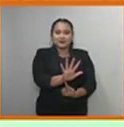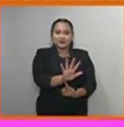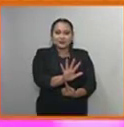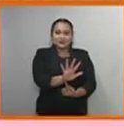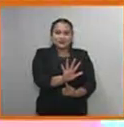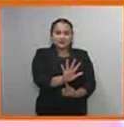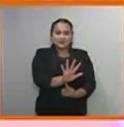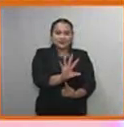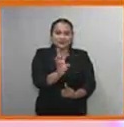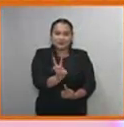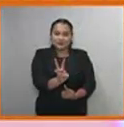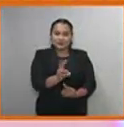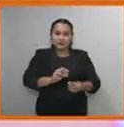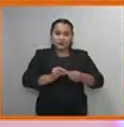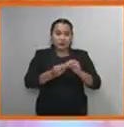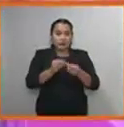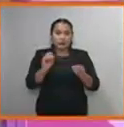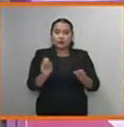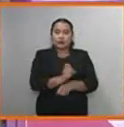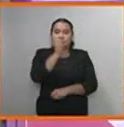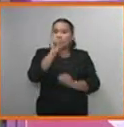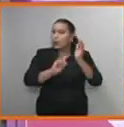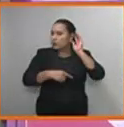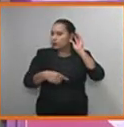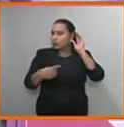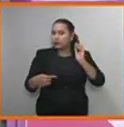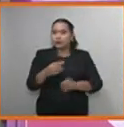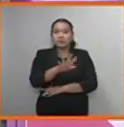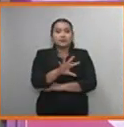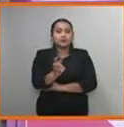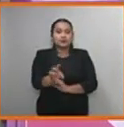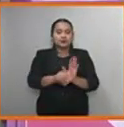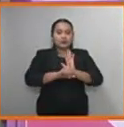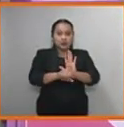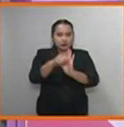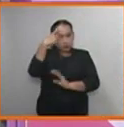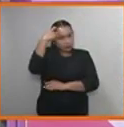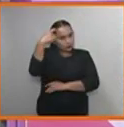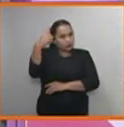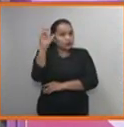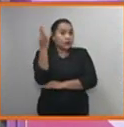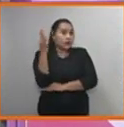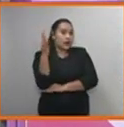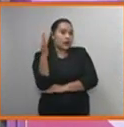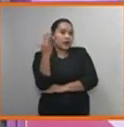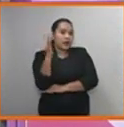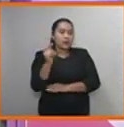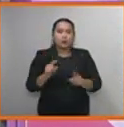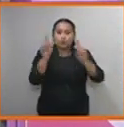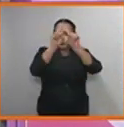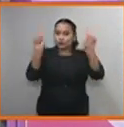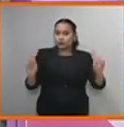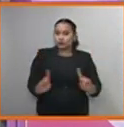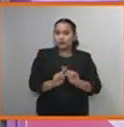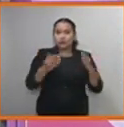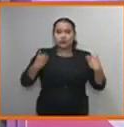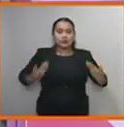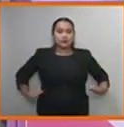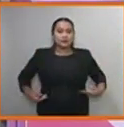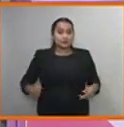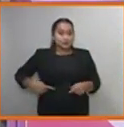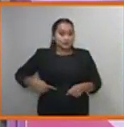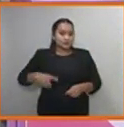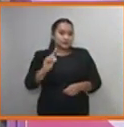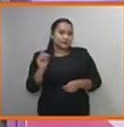porque este es el 6, el número ganador para la diaria es el 56 con su símbolo de sueños árbol. En el cuadro del cuerpo lo podemos ubicar en la costilla